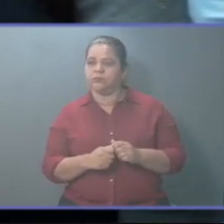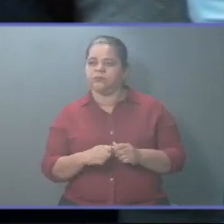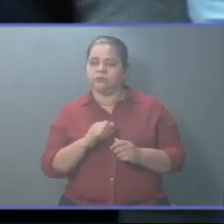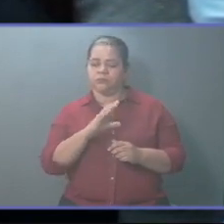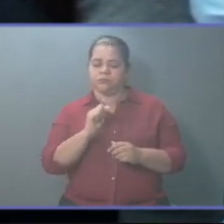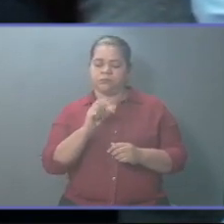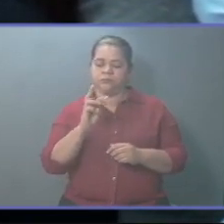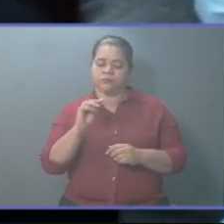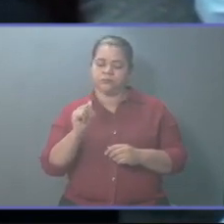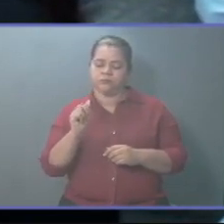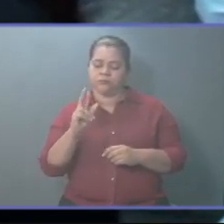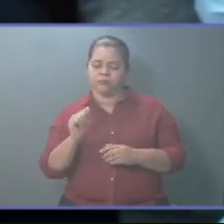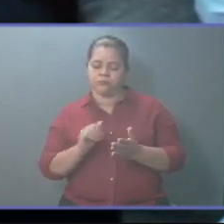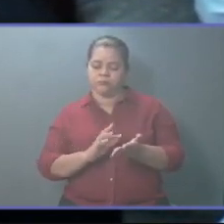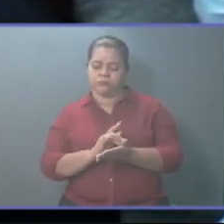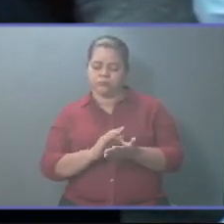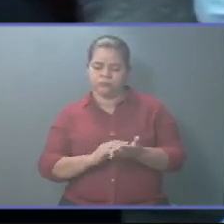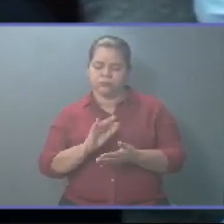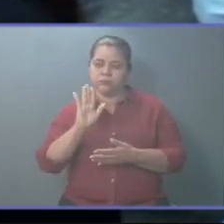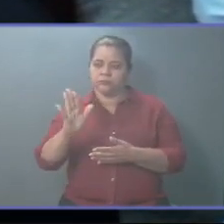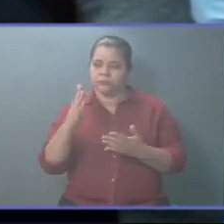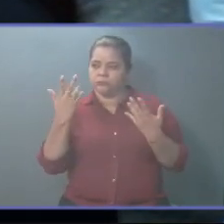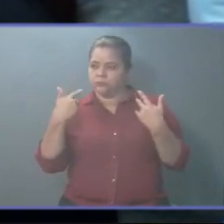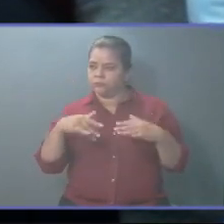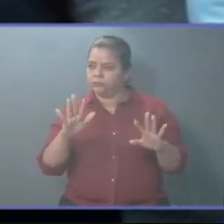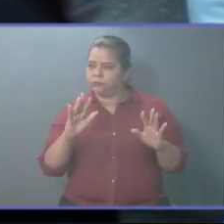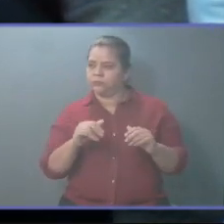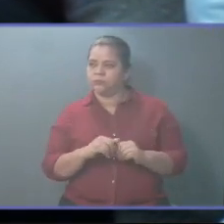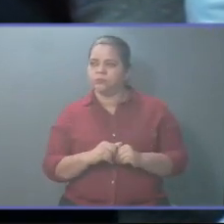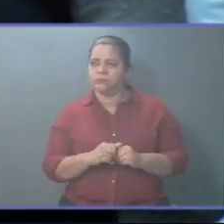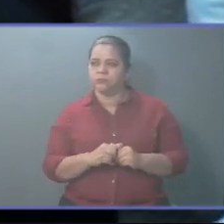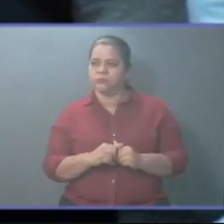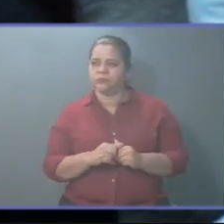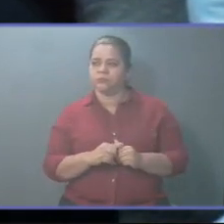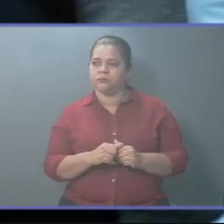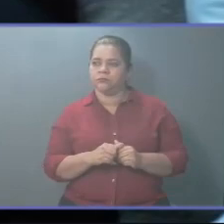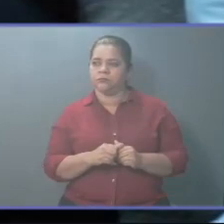de Comercio, porque la naturaleza que tiene